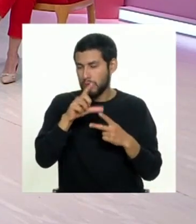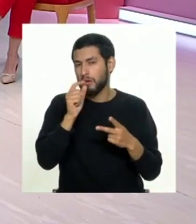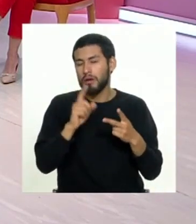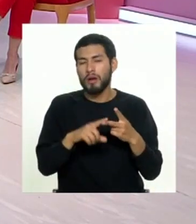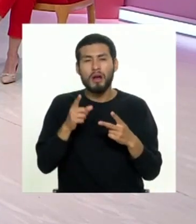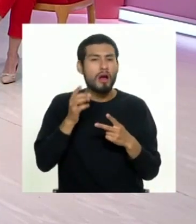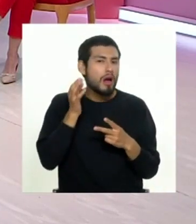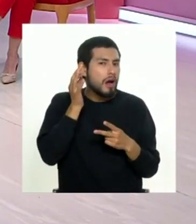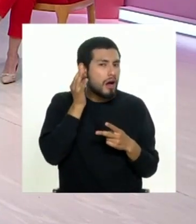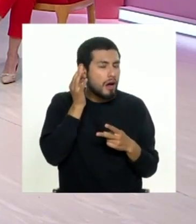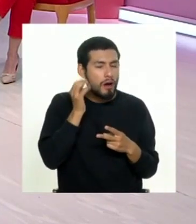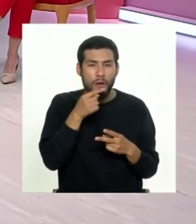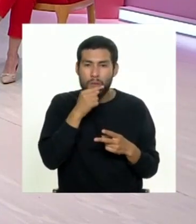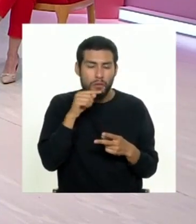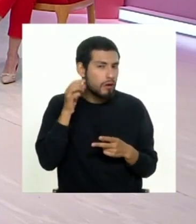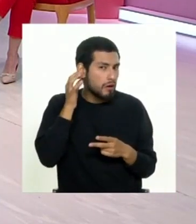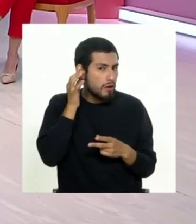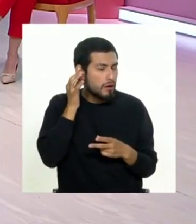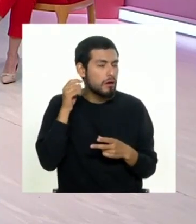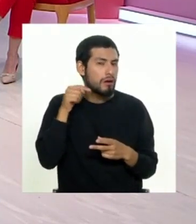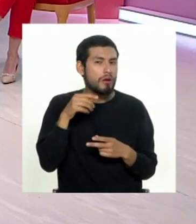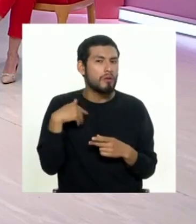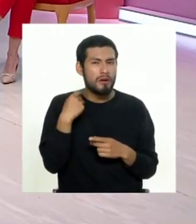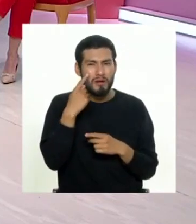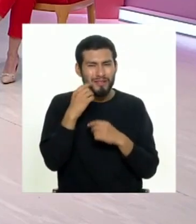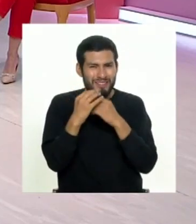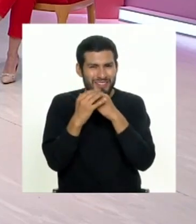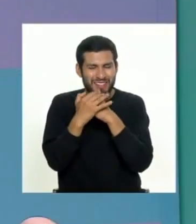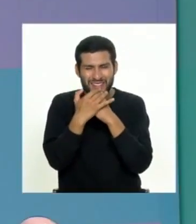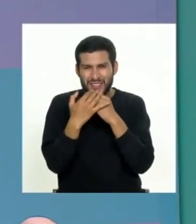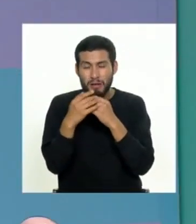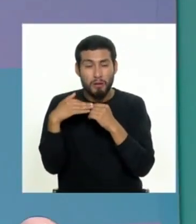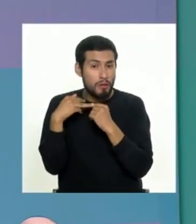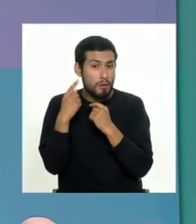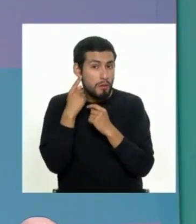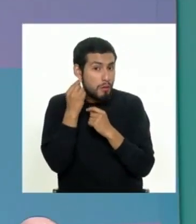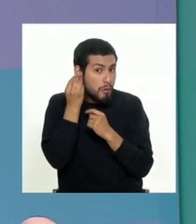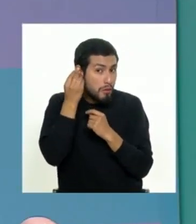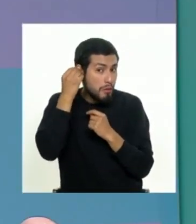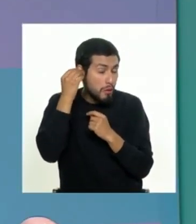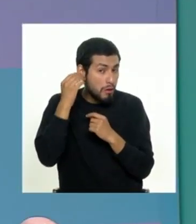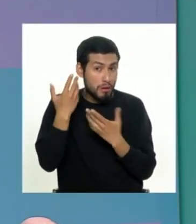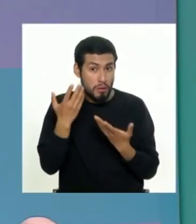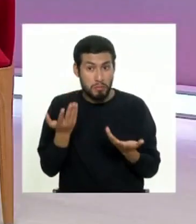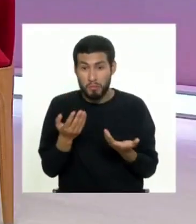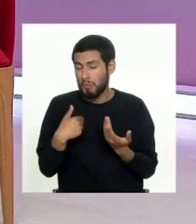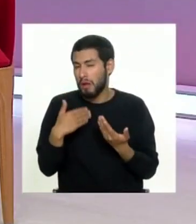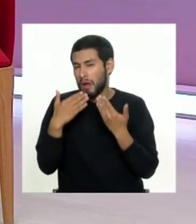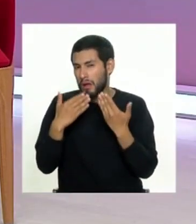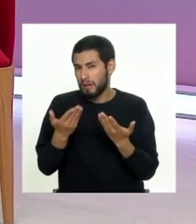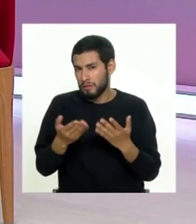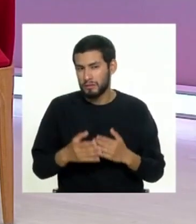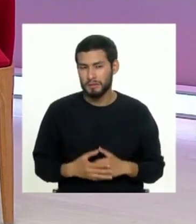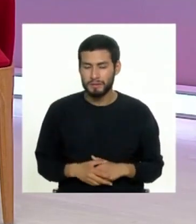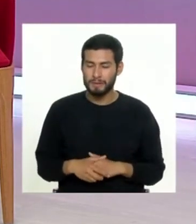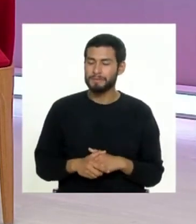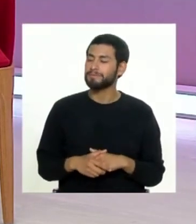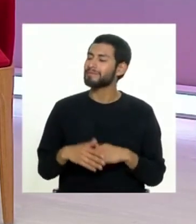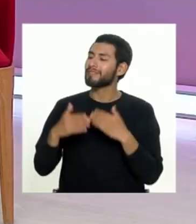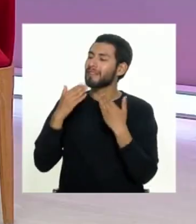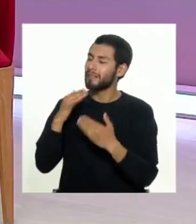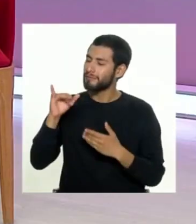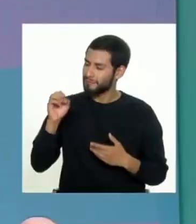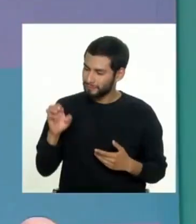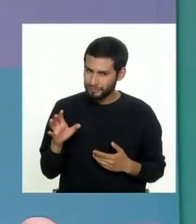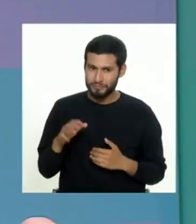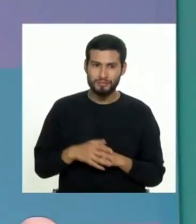aretitos en las niñas, no sé si forma un microbio o ingresa al oído un microbio así. Muchísimas gracias, muy buenos días. Muchas gracias, José. Muchas